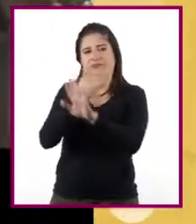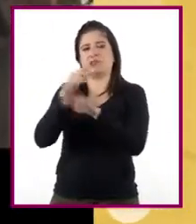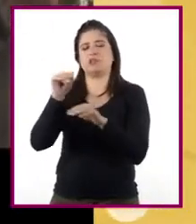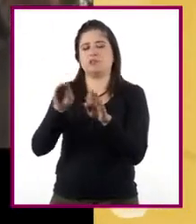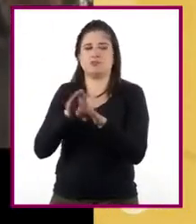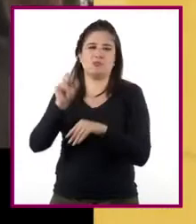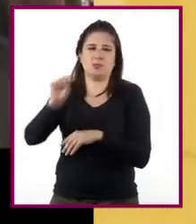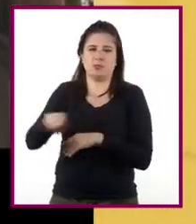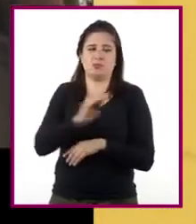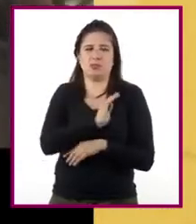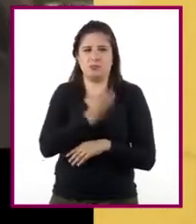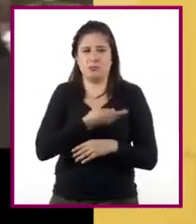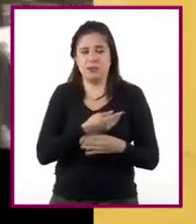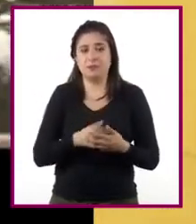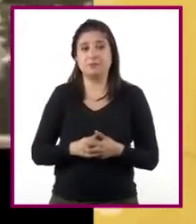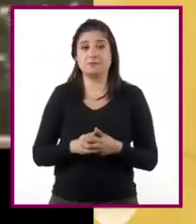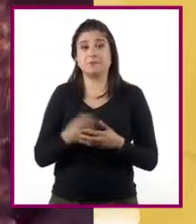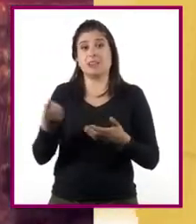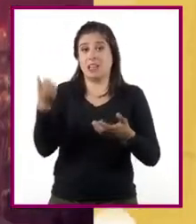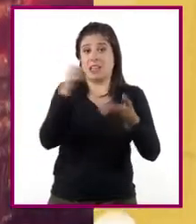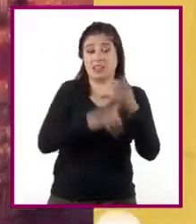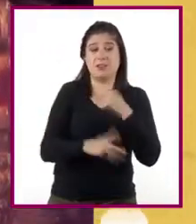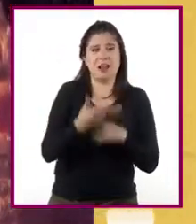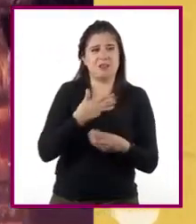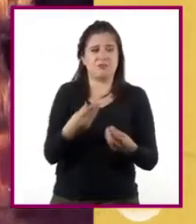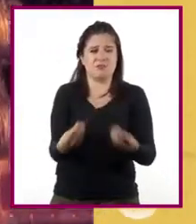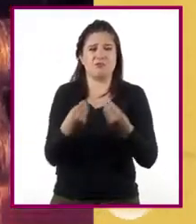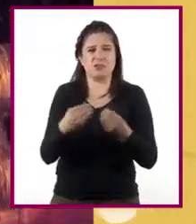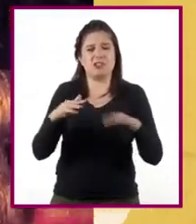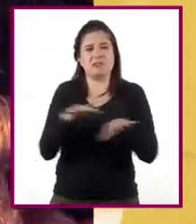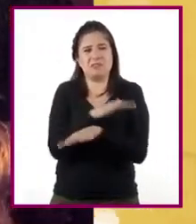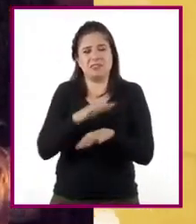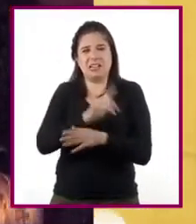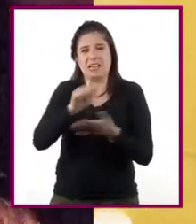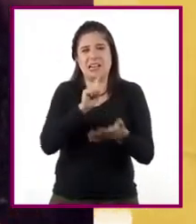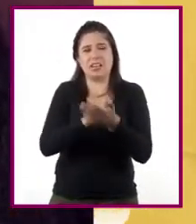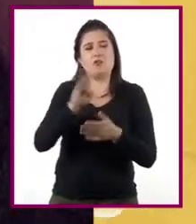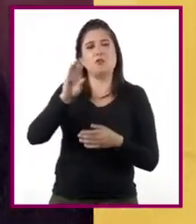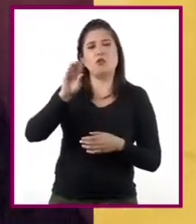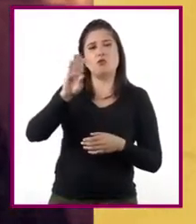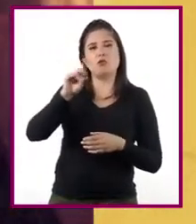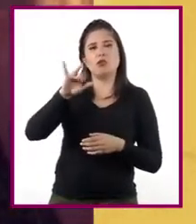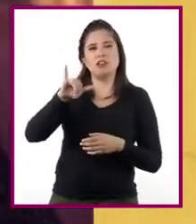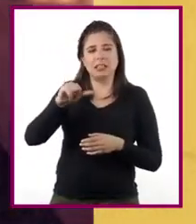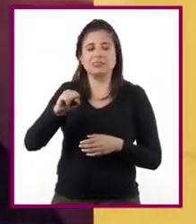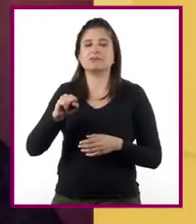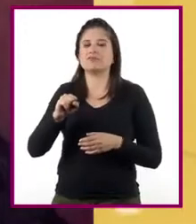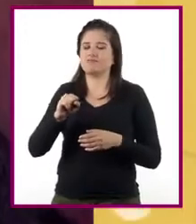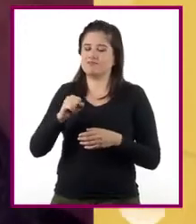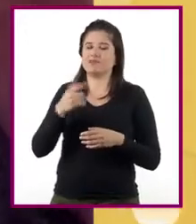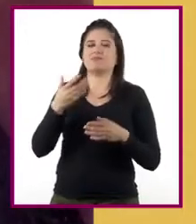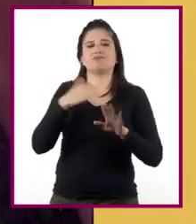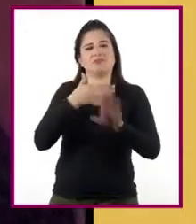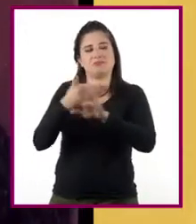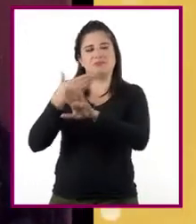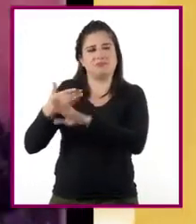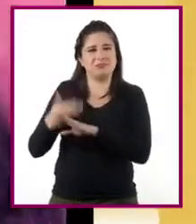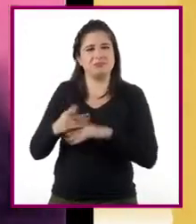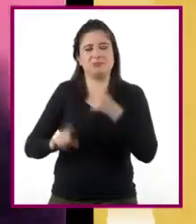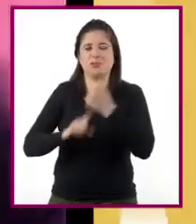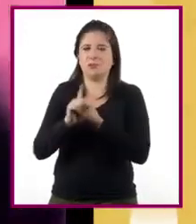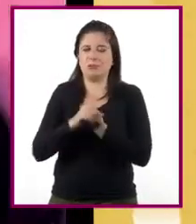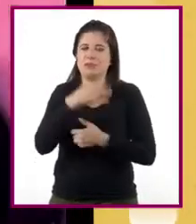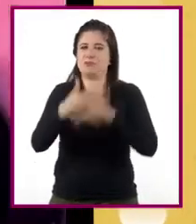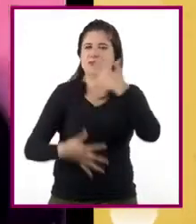diferenciada. Factores internos, había muchos. Las reformas borbónicas afectaron los intereses de grupos establecidos, las